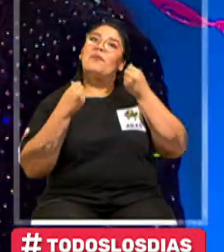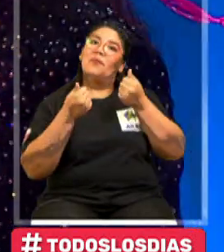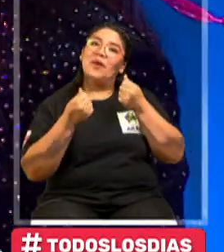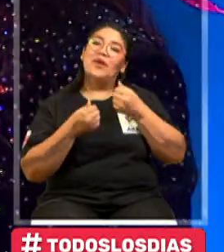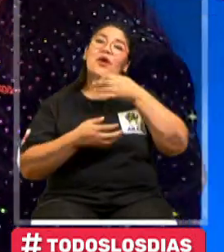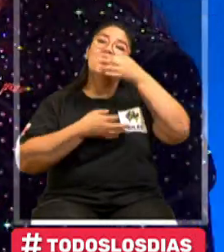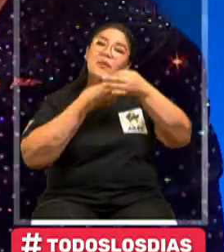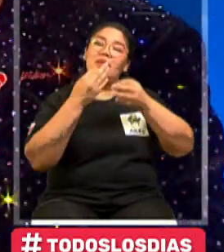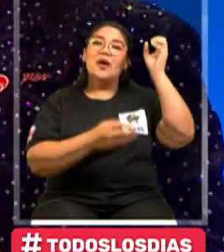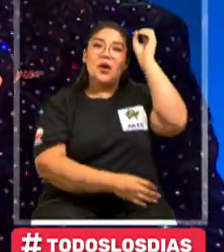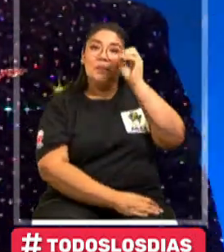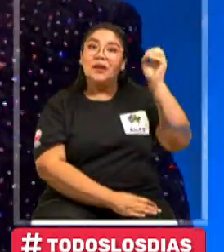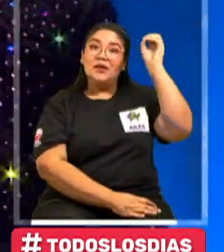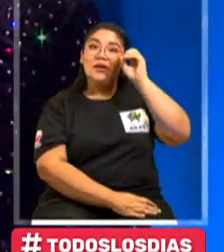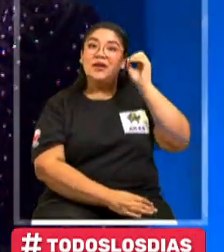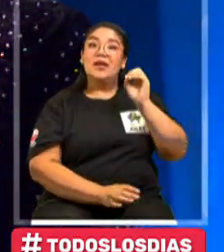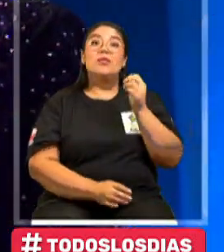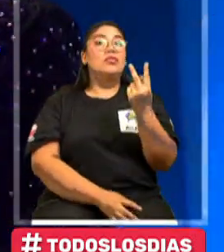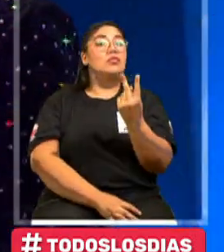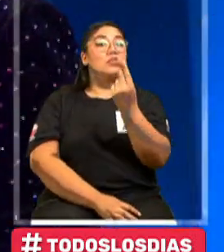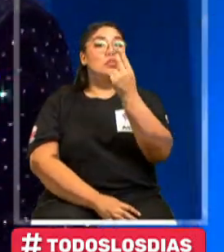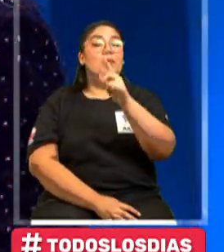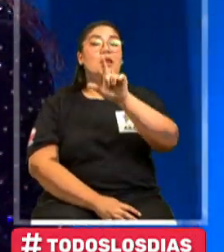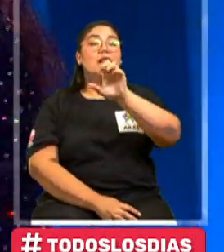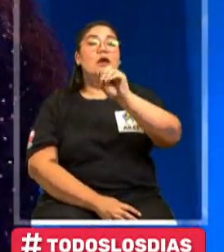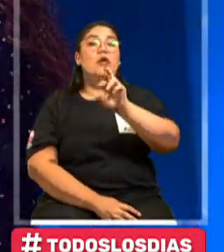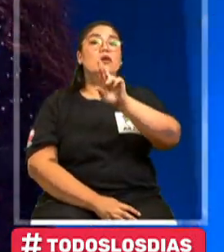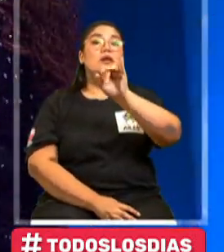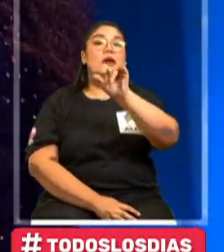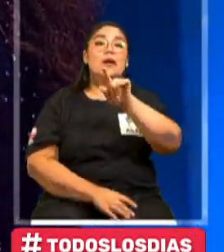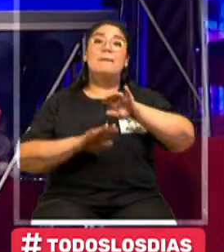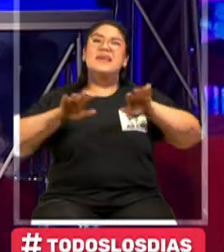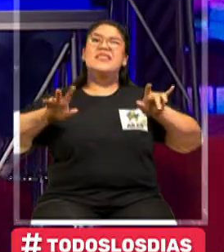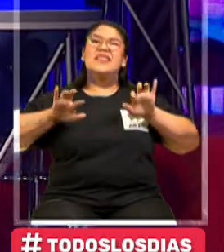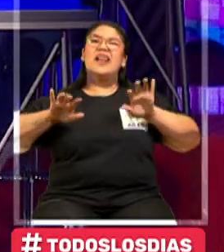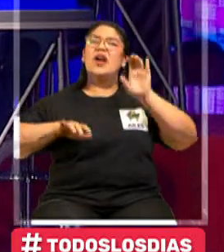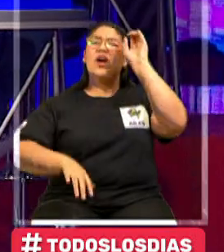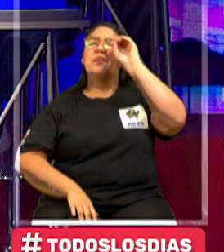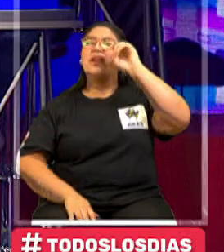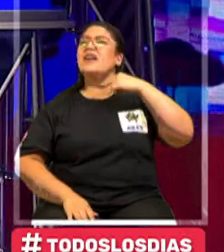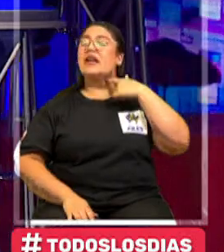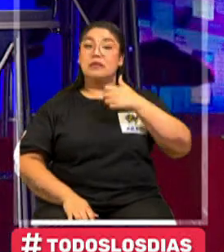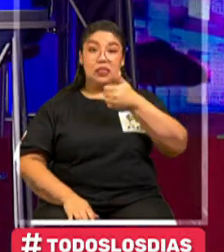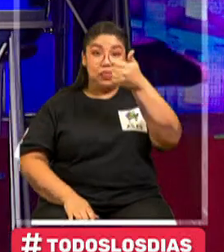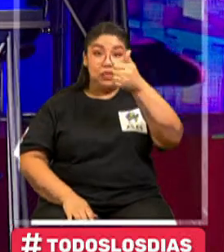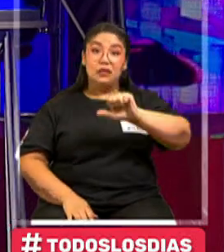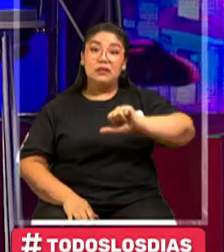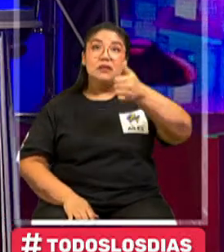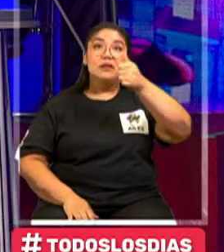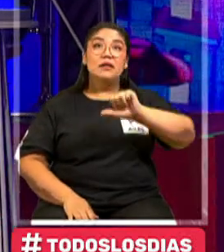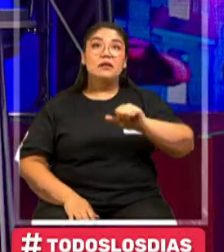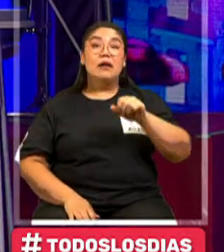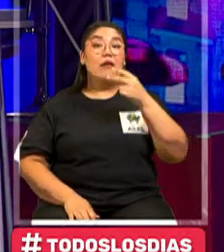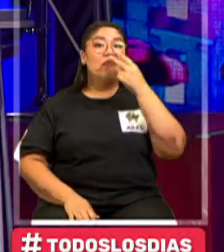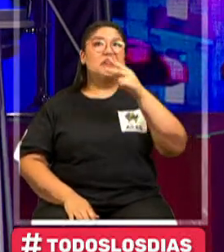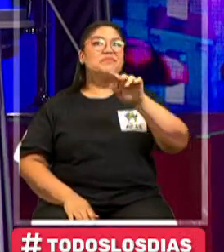Veamos qué opina la mesa digital. Sí, dios para arriba, dios para abajo, mesa digital. A ver.